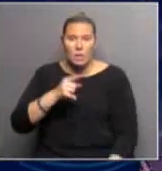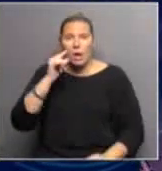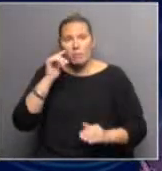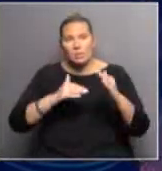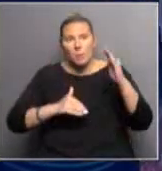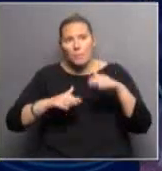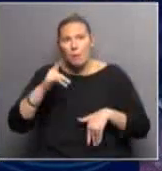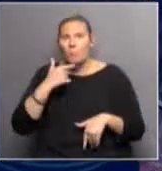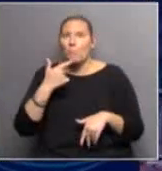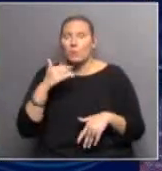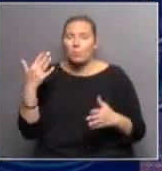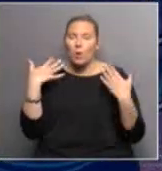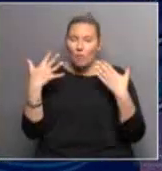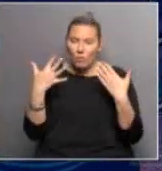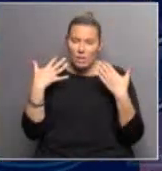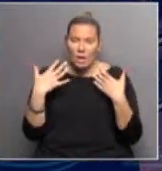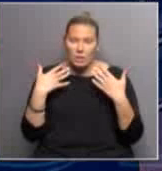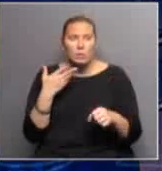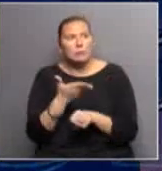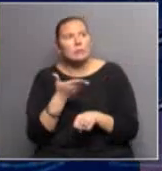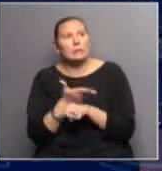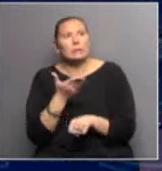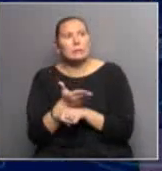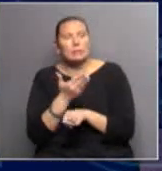aumentan, por ejemplo, en verano aumenta muchísimo la demanda,